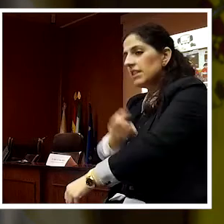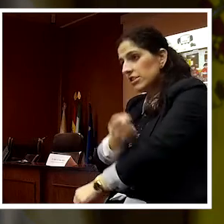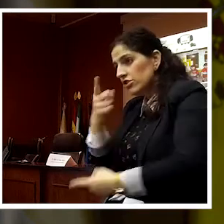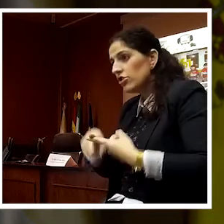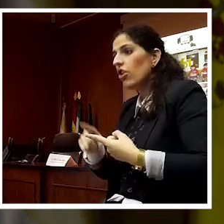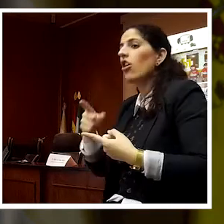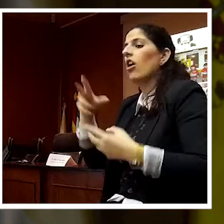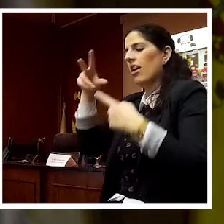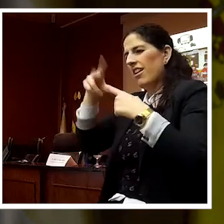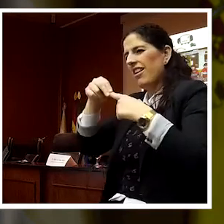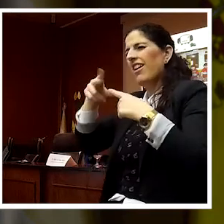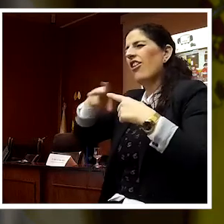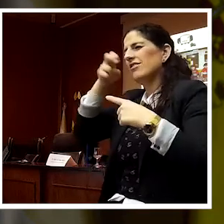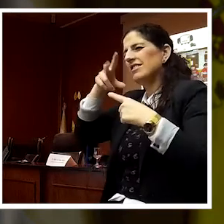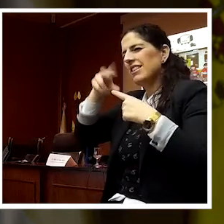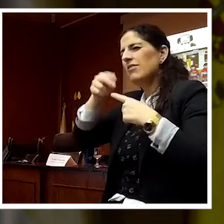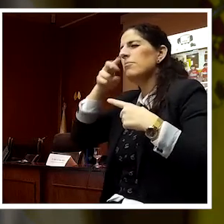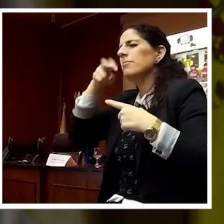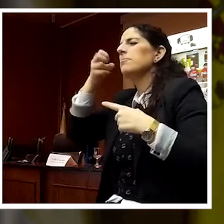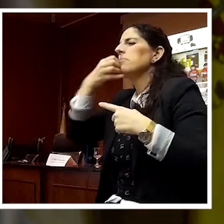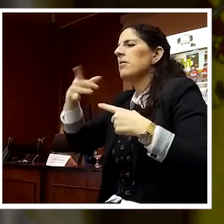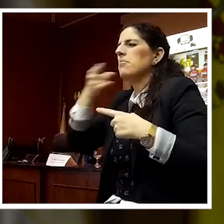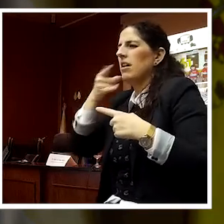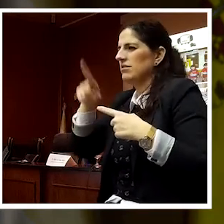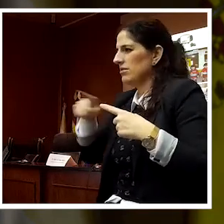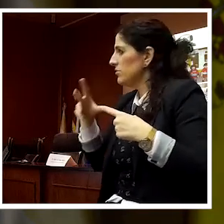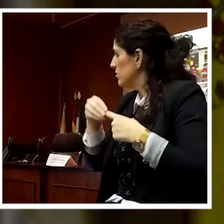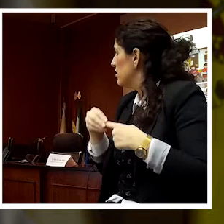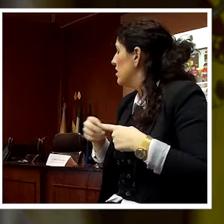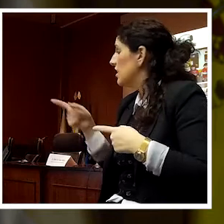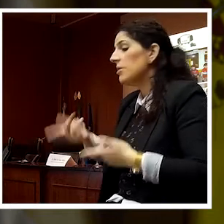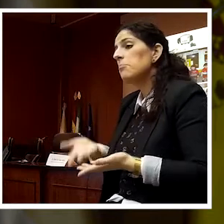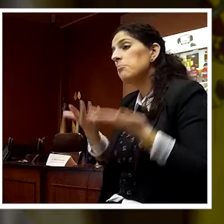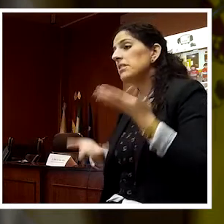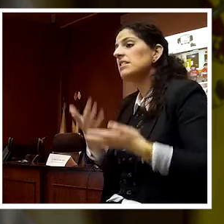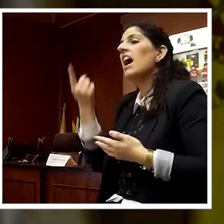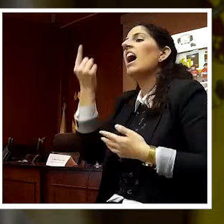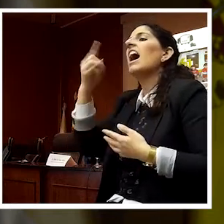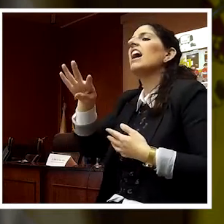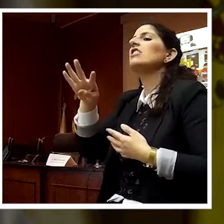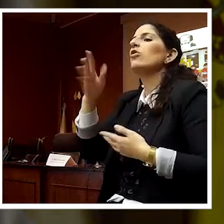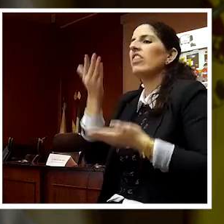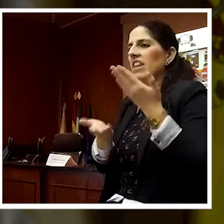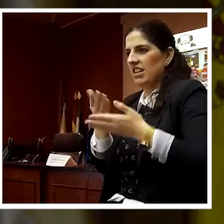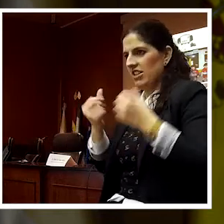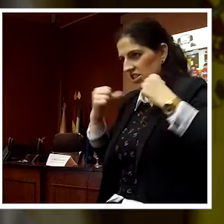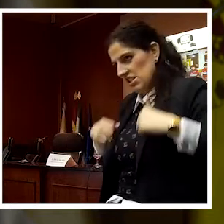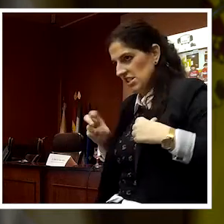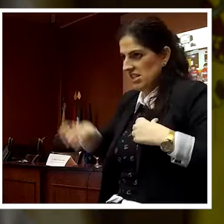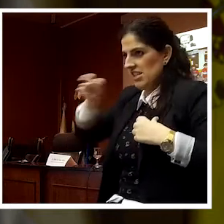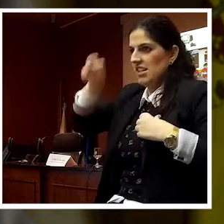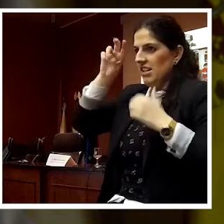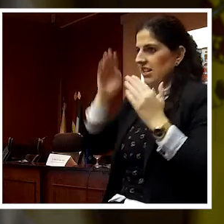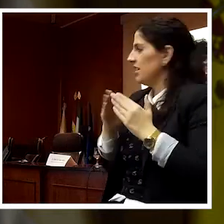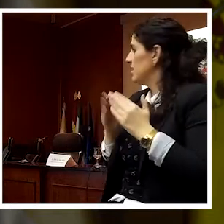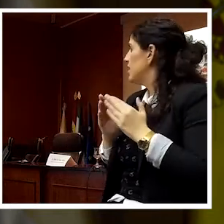tensión, ver el oxígeno que tienes en la sangre y pesa casi 14 kilos. ¿Sí? Después llevamos